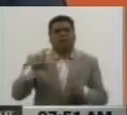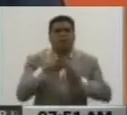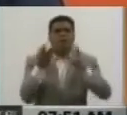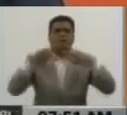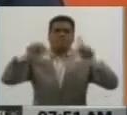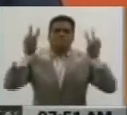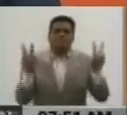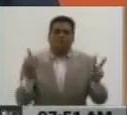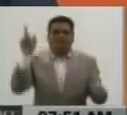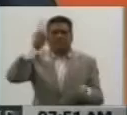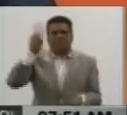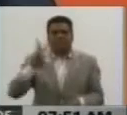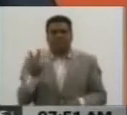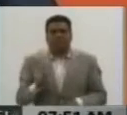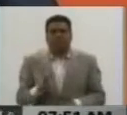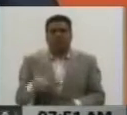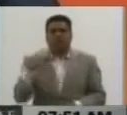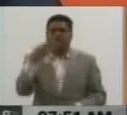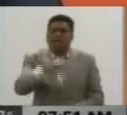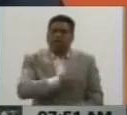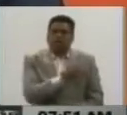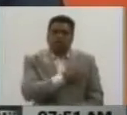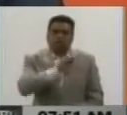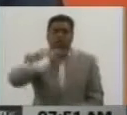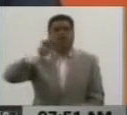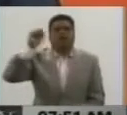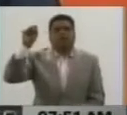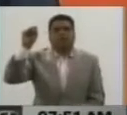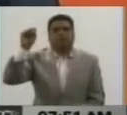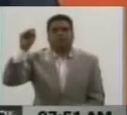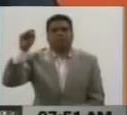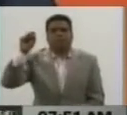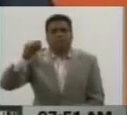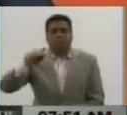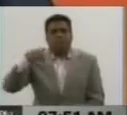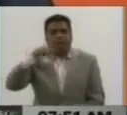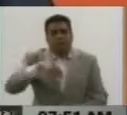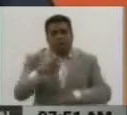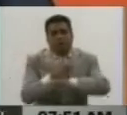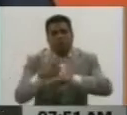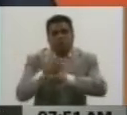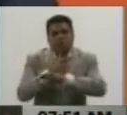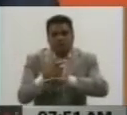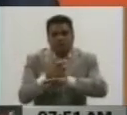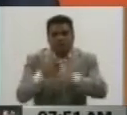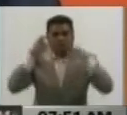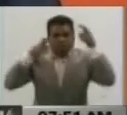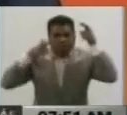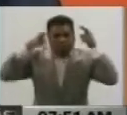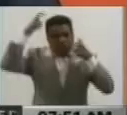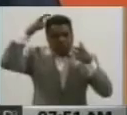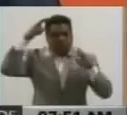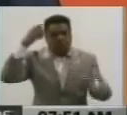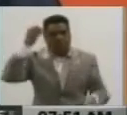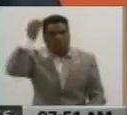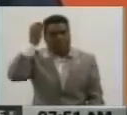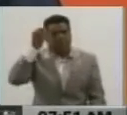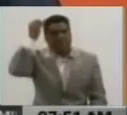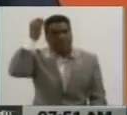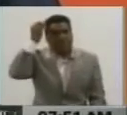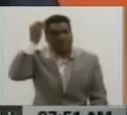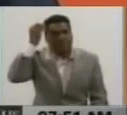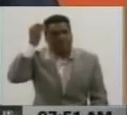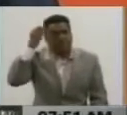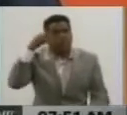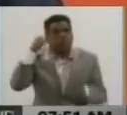es un país de socialismo, porque en Venezuela gobierna Hugo Chávez, el pensamiento y la obra de Hugo Chávez